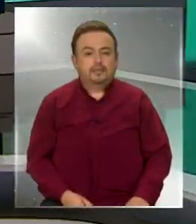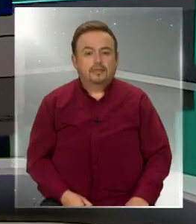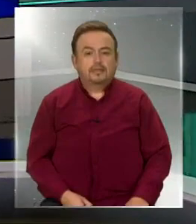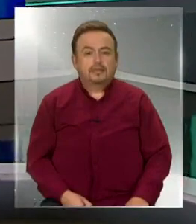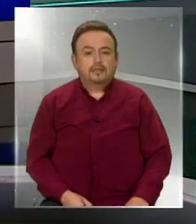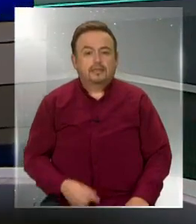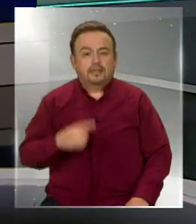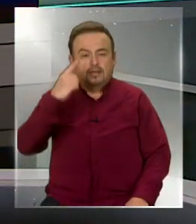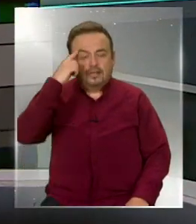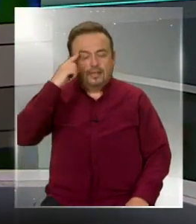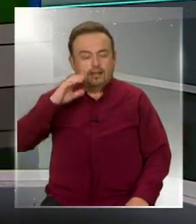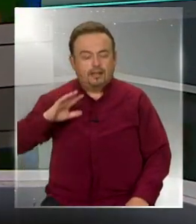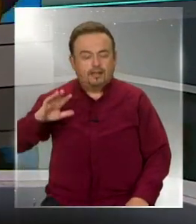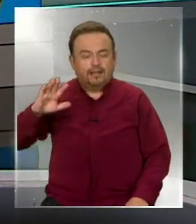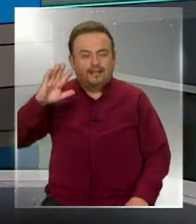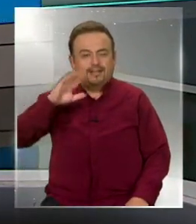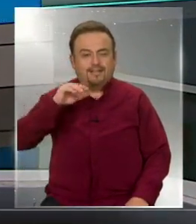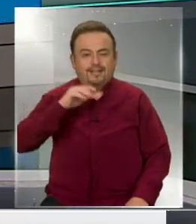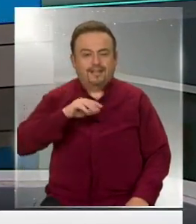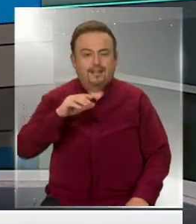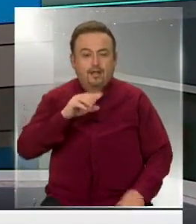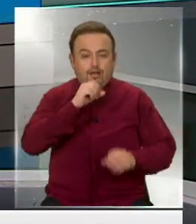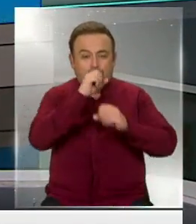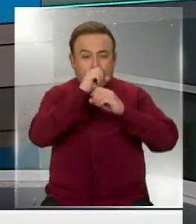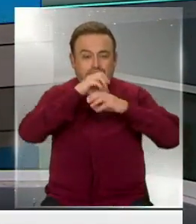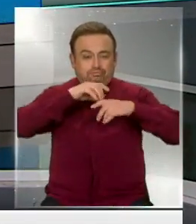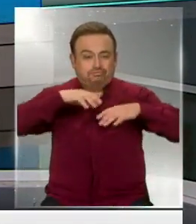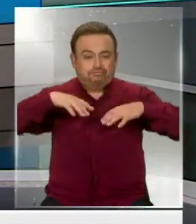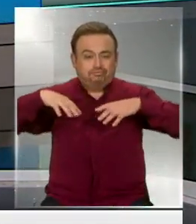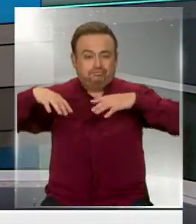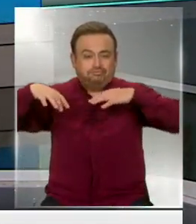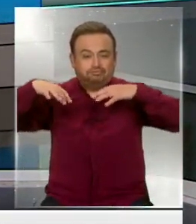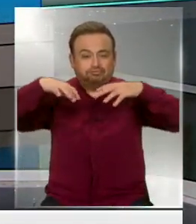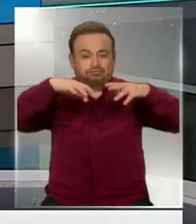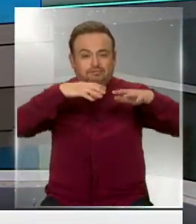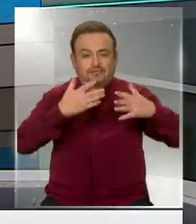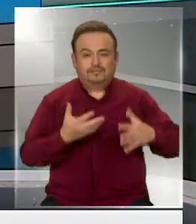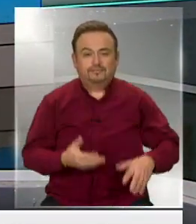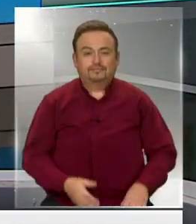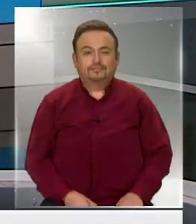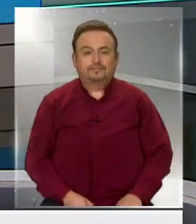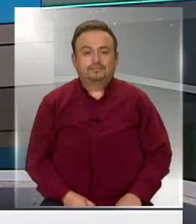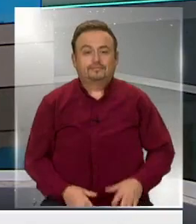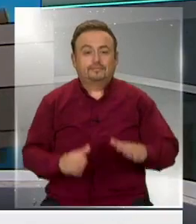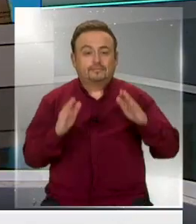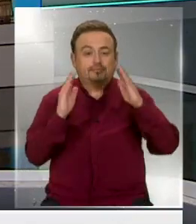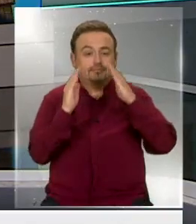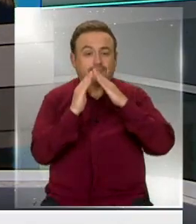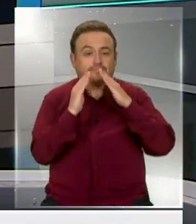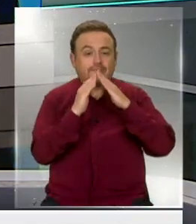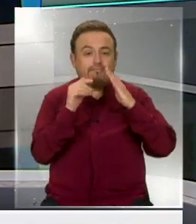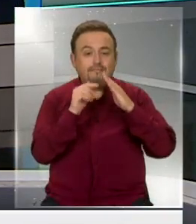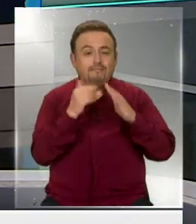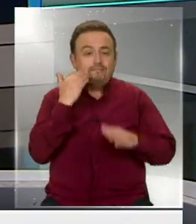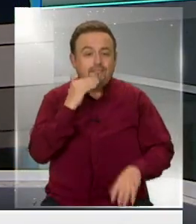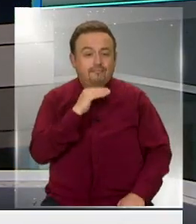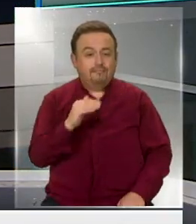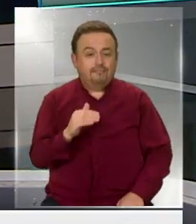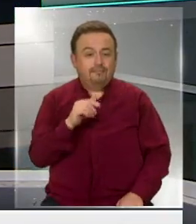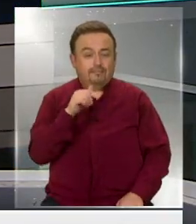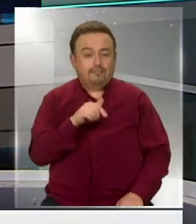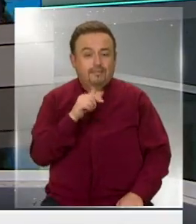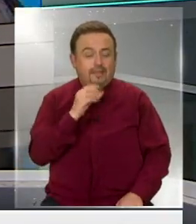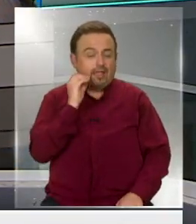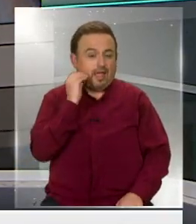hacer volar la imaginación y estar ahí dentro de esta casa, donde va un niño, ¿verdad?